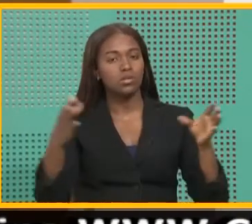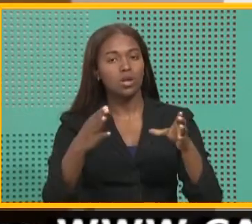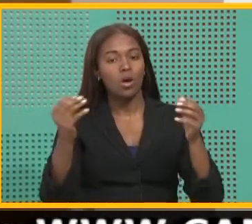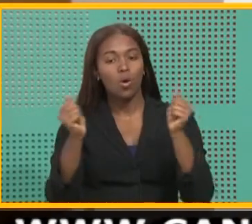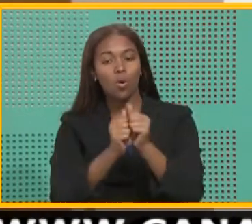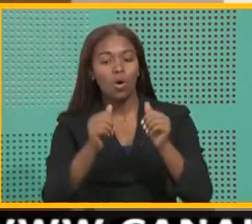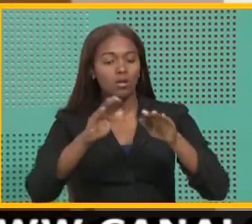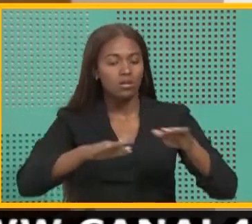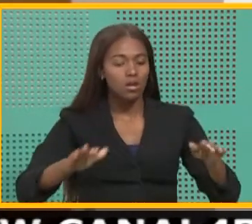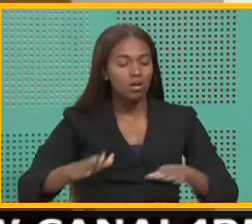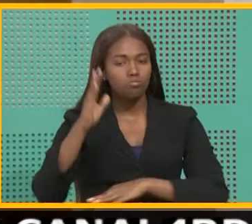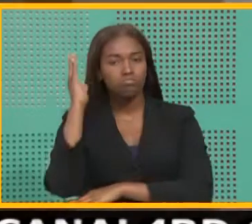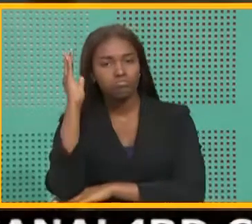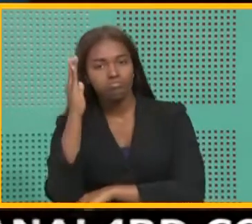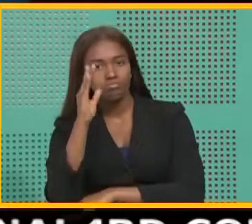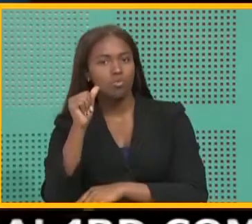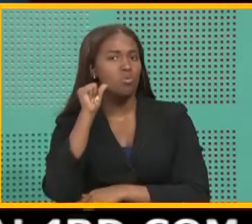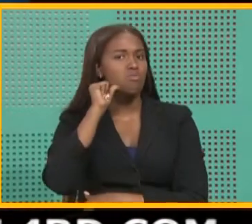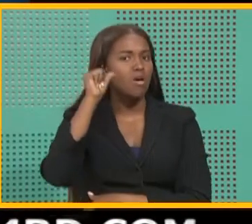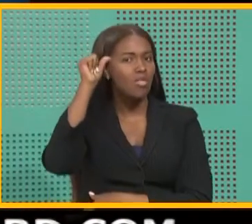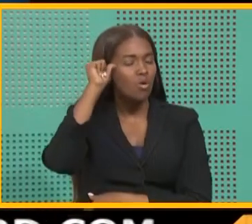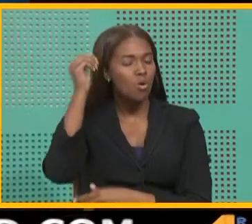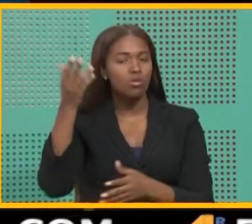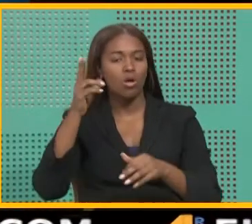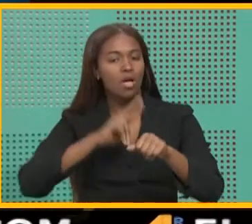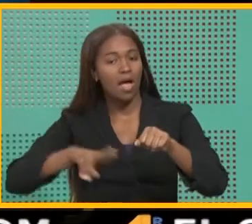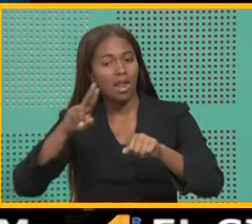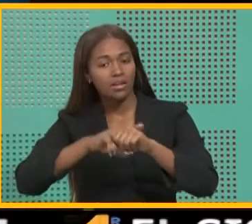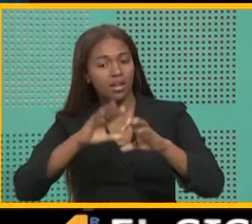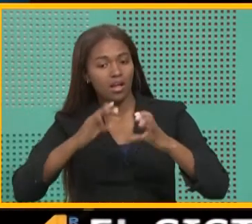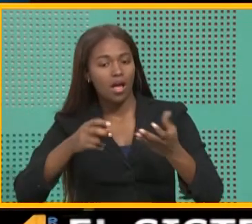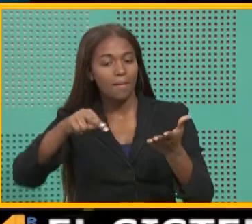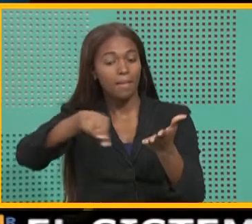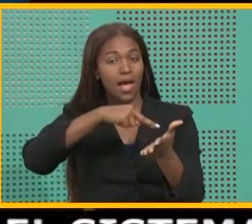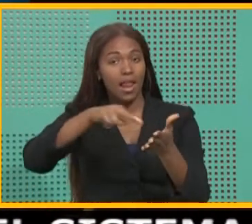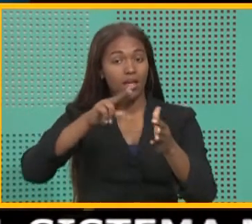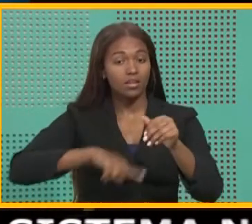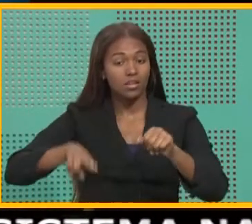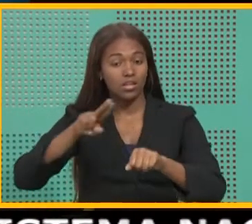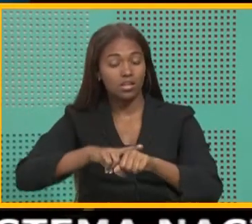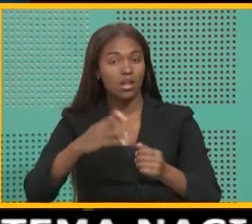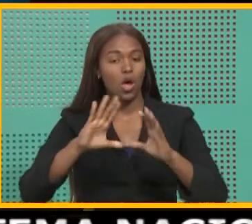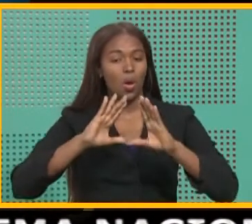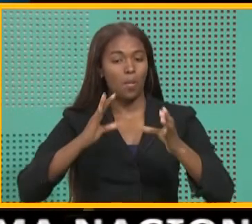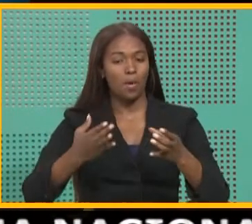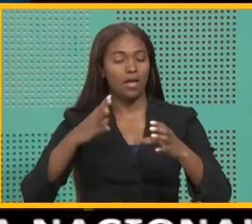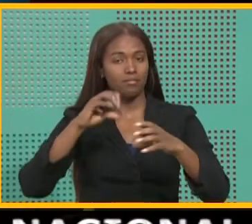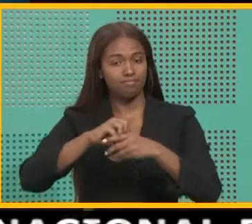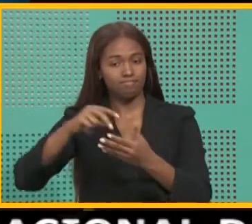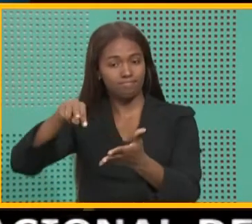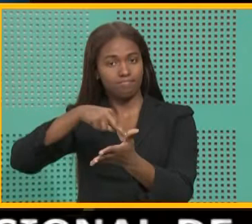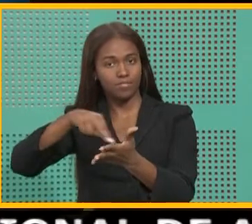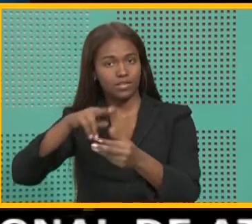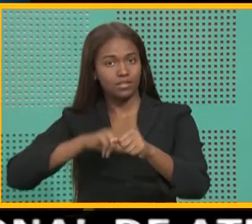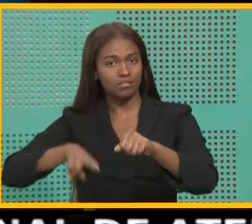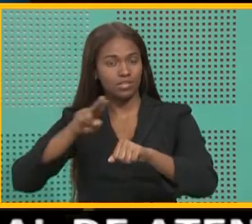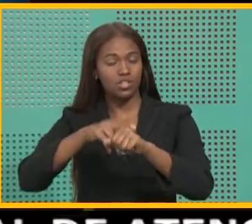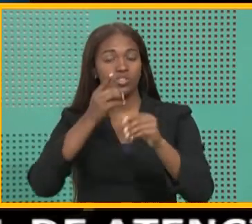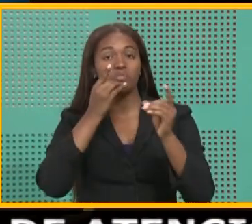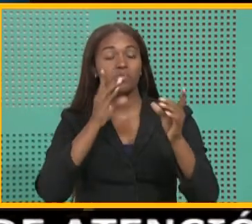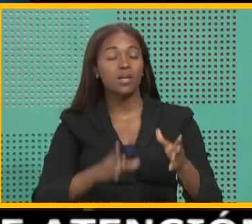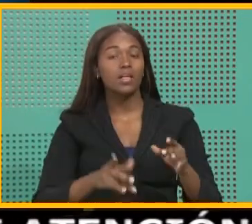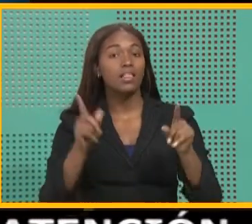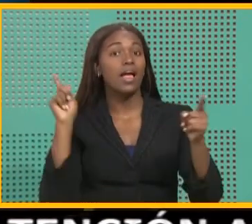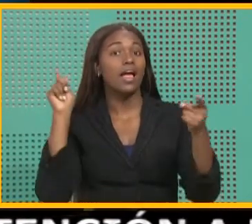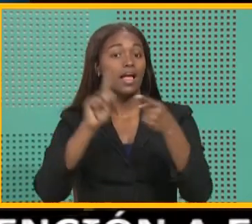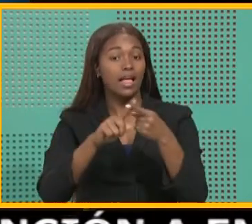niño infantil, coro de adulto, el coro nacional, el ballet folclórico nacional, la compañía contemporánea de danza, el ballet nacional dominicano y